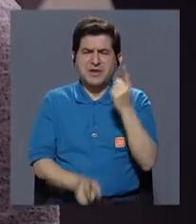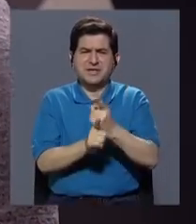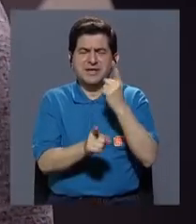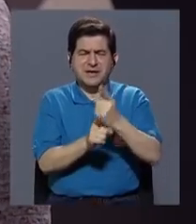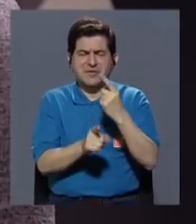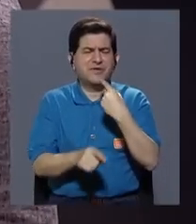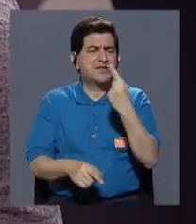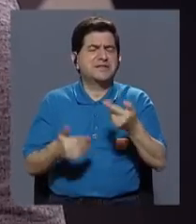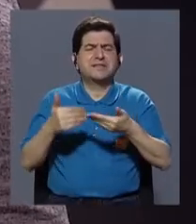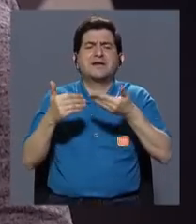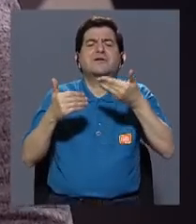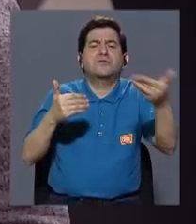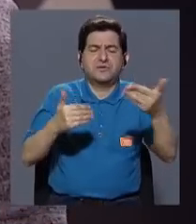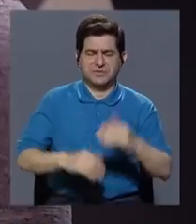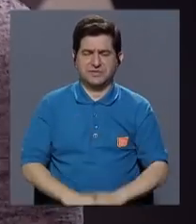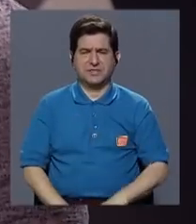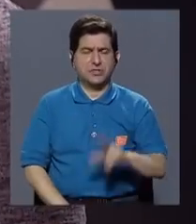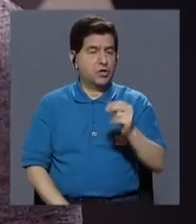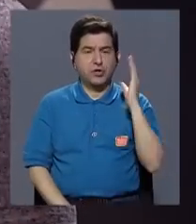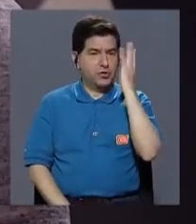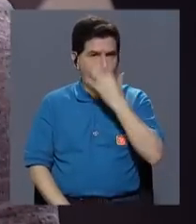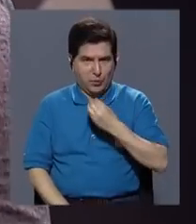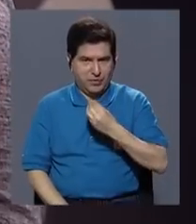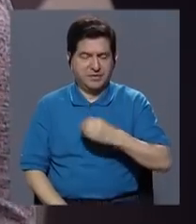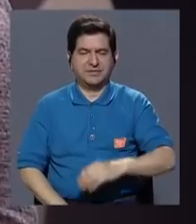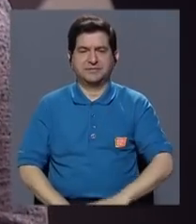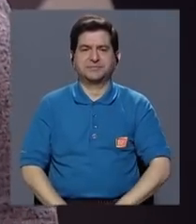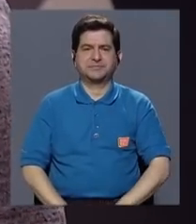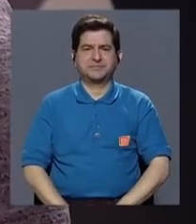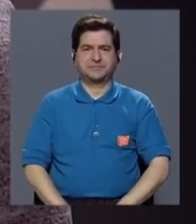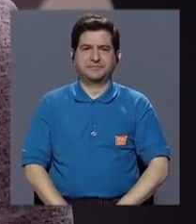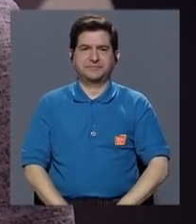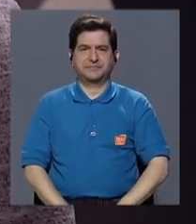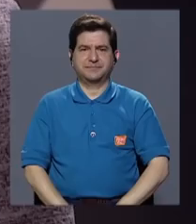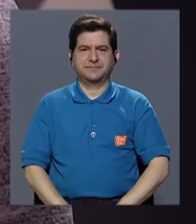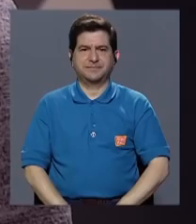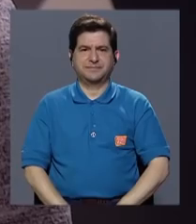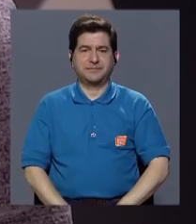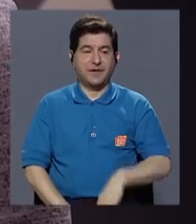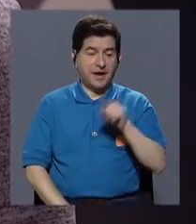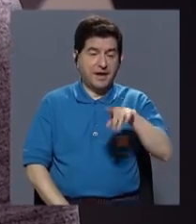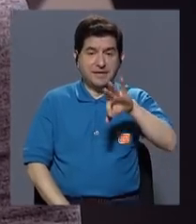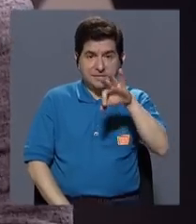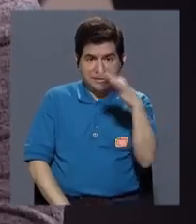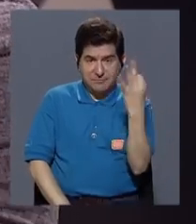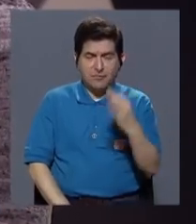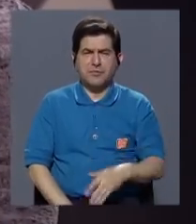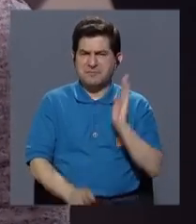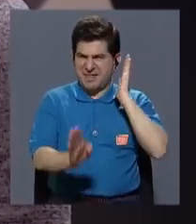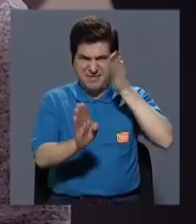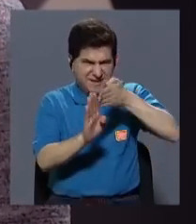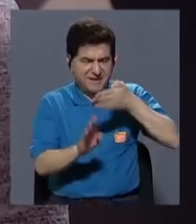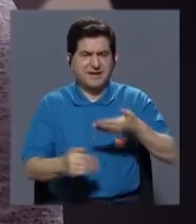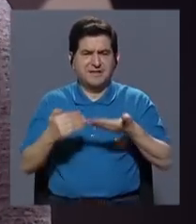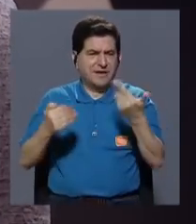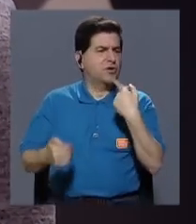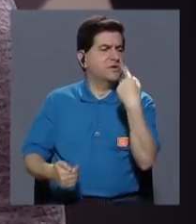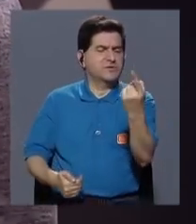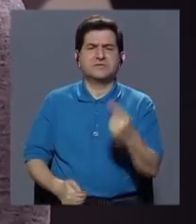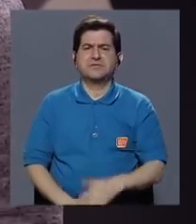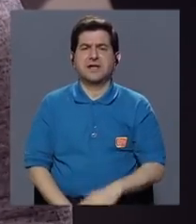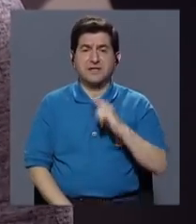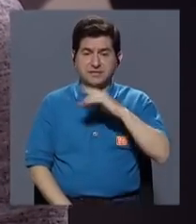correcta de decir las cosas bonitas bueno esa es la forma cruda de decir las cosas